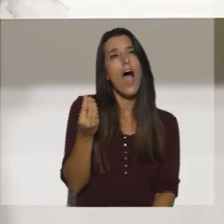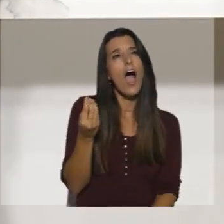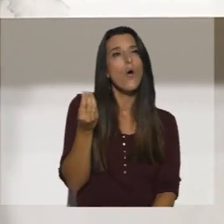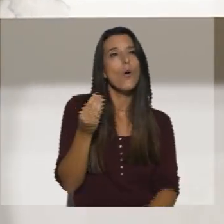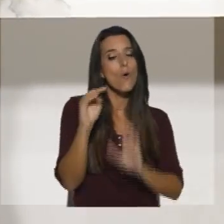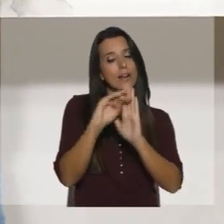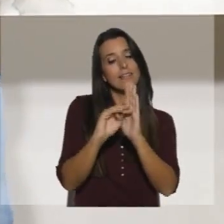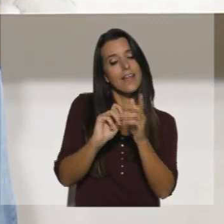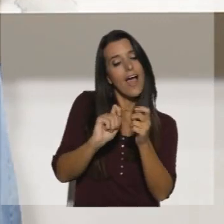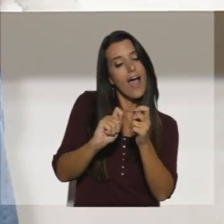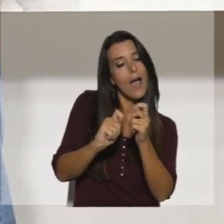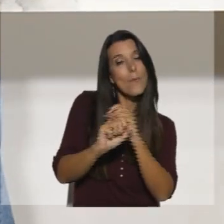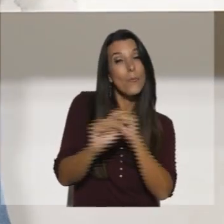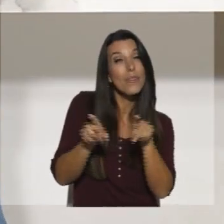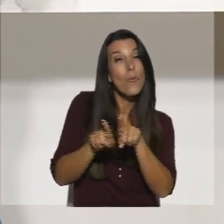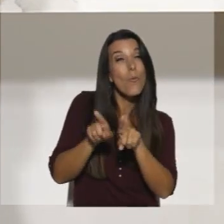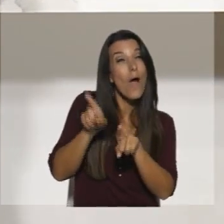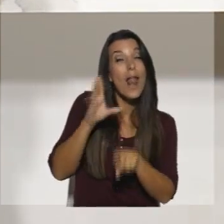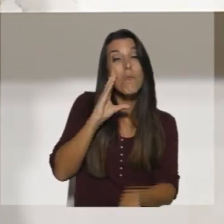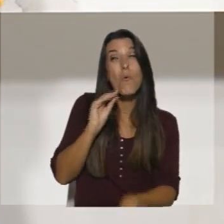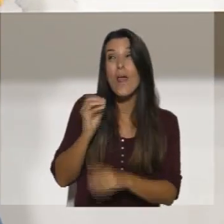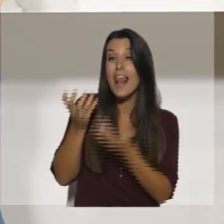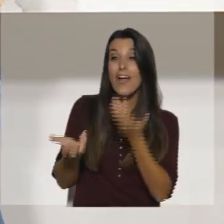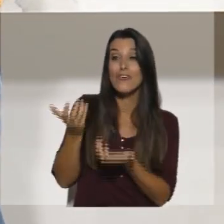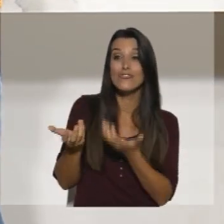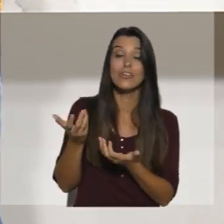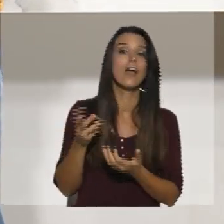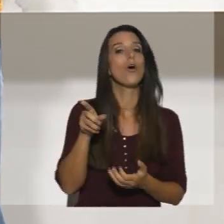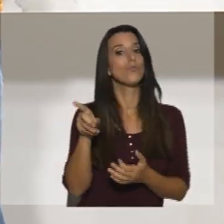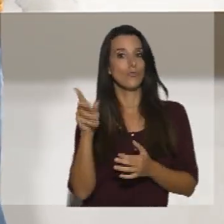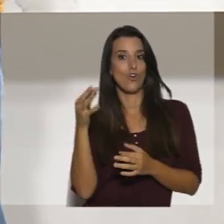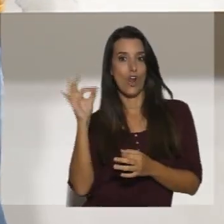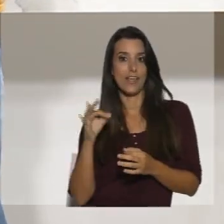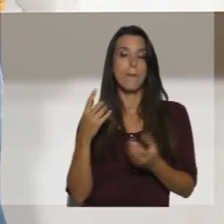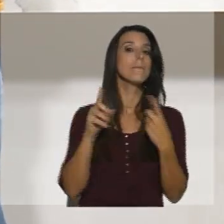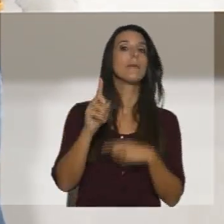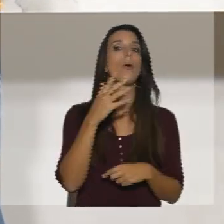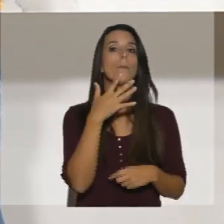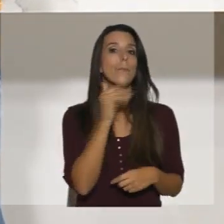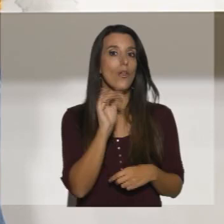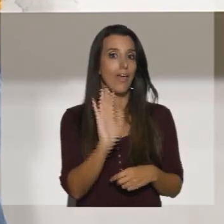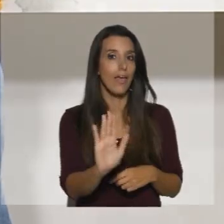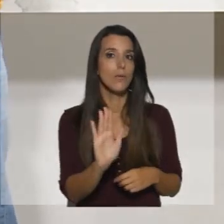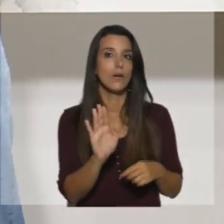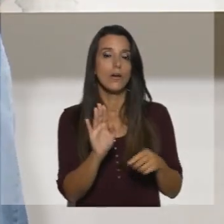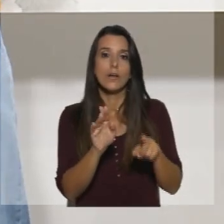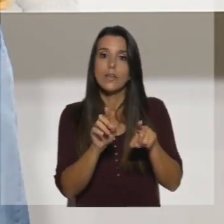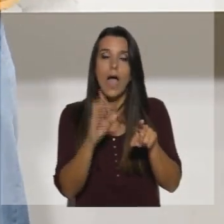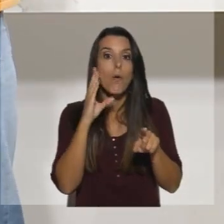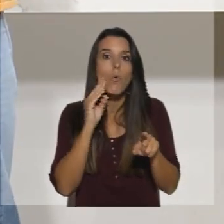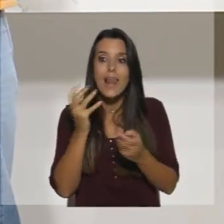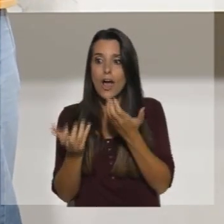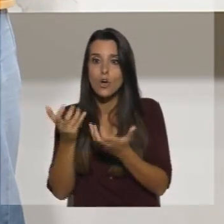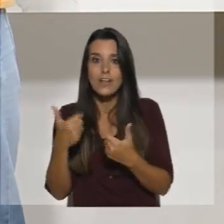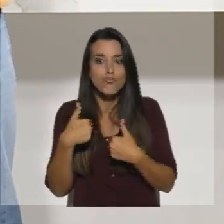las recetitas para ver si llegas a ese sabor igual que te recuerda. Igual, no sé, tú me corregirás, Paula, pero me parece que igual no, nunca quedan.